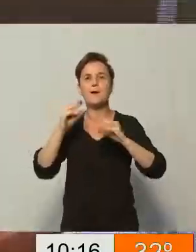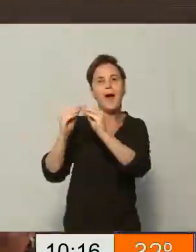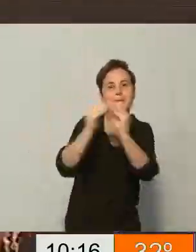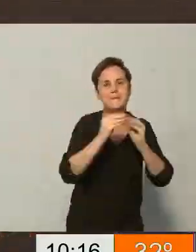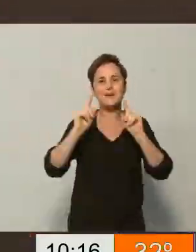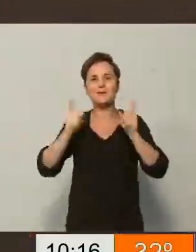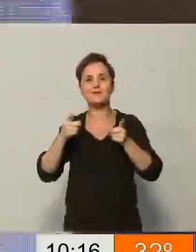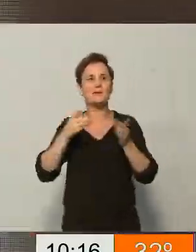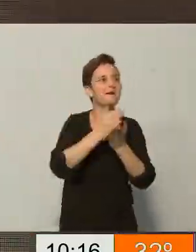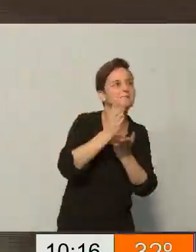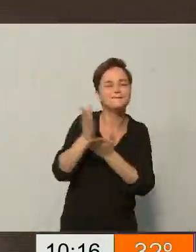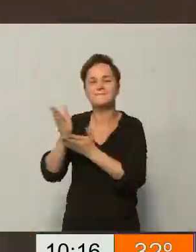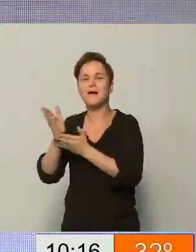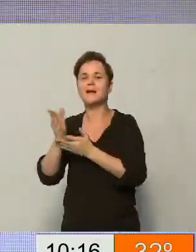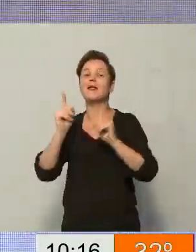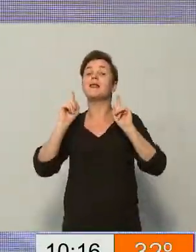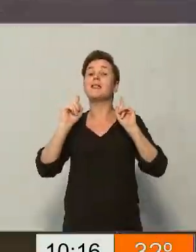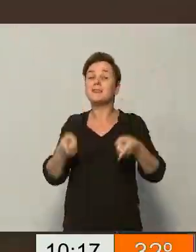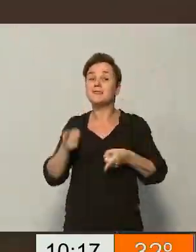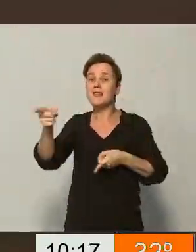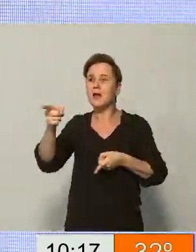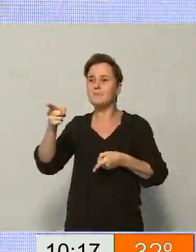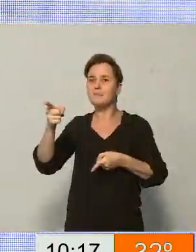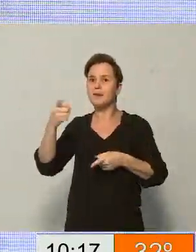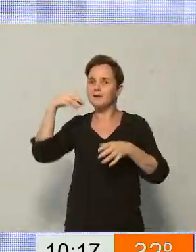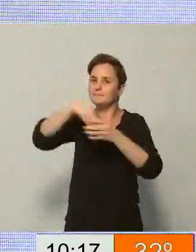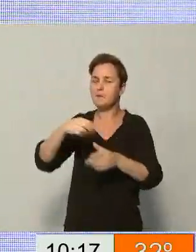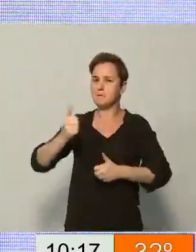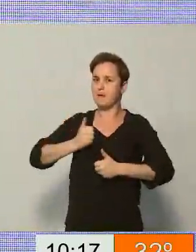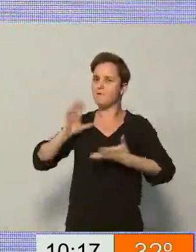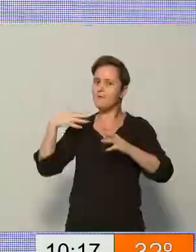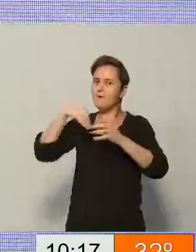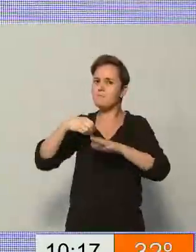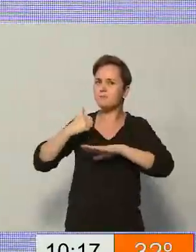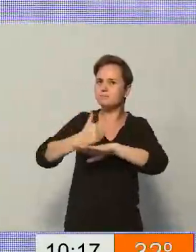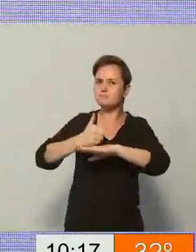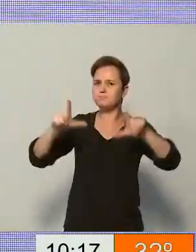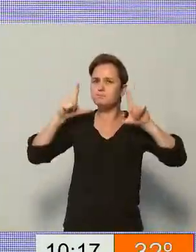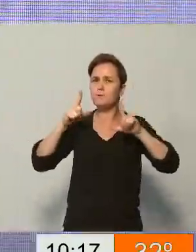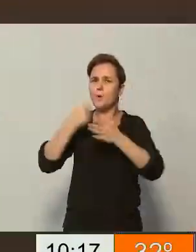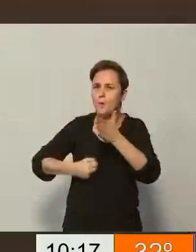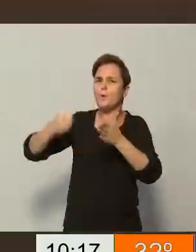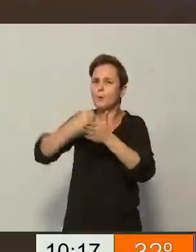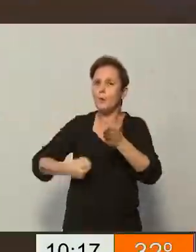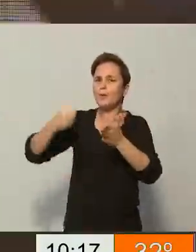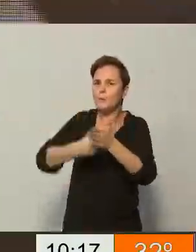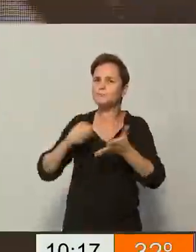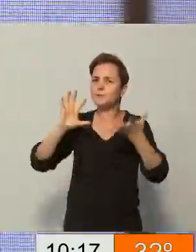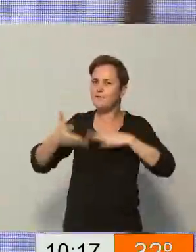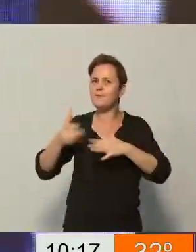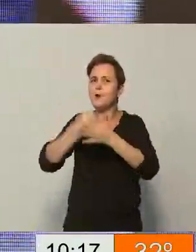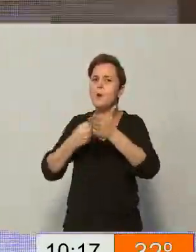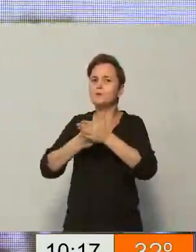varias disciplinas, que incluso hasta fue militando, porque tuvo una participación muy fuerte en lo que es la